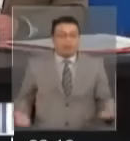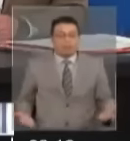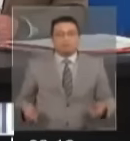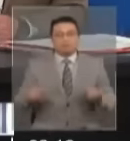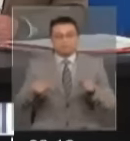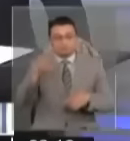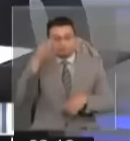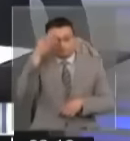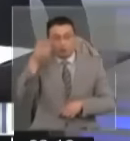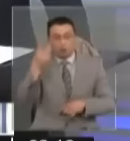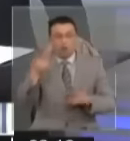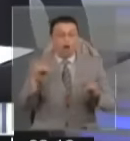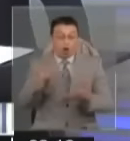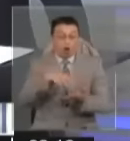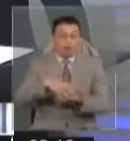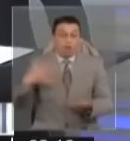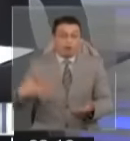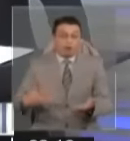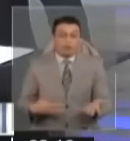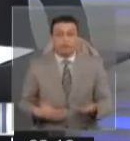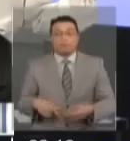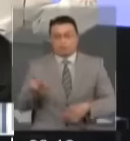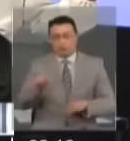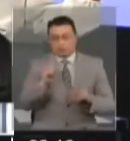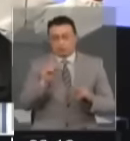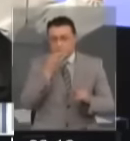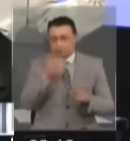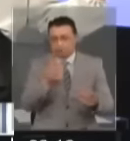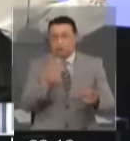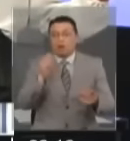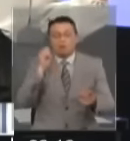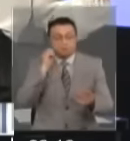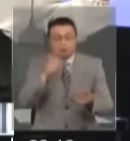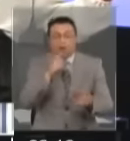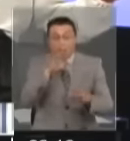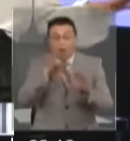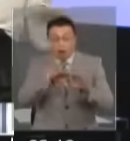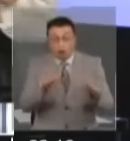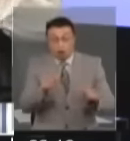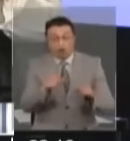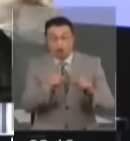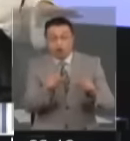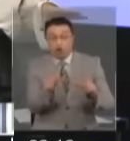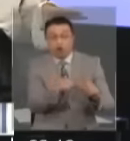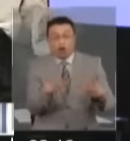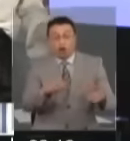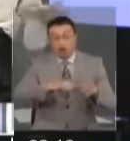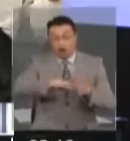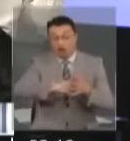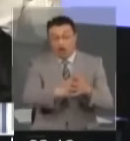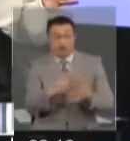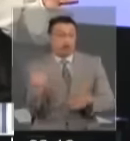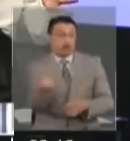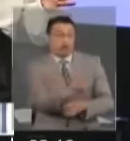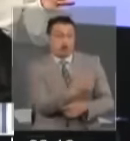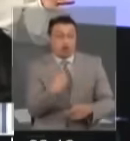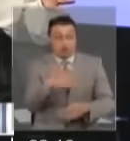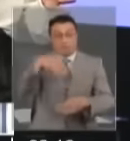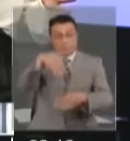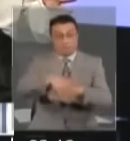comuna alcalde, que es próspera. Le decía recién, Elia Molina, quiero saber si está de acuerdo con su propuesta, si es factible o no, congelar todo y hacer un plebiscito para